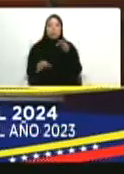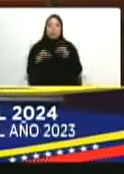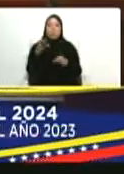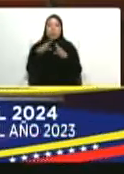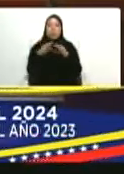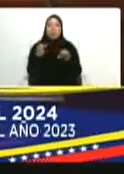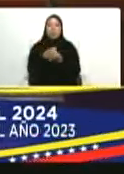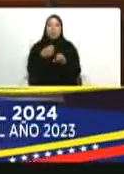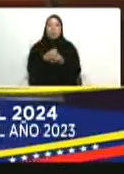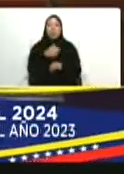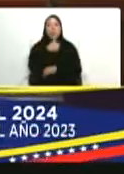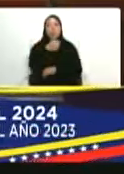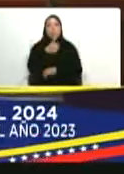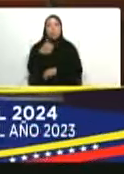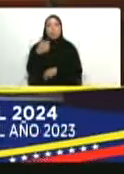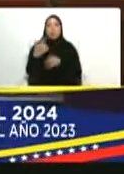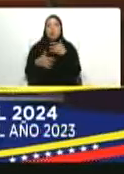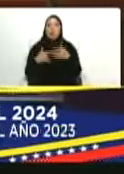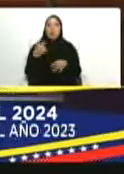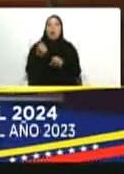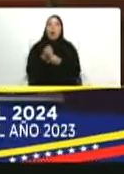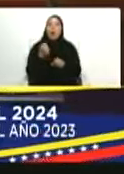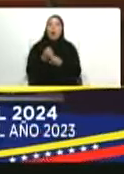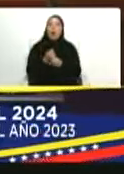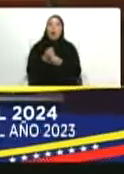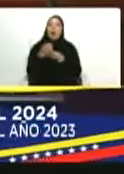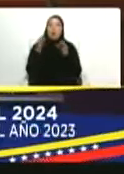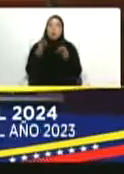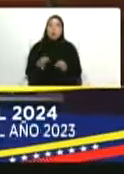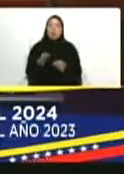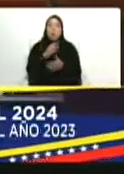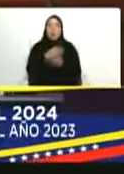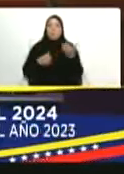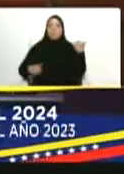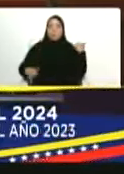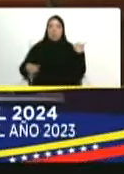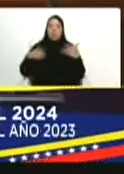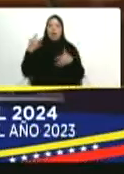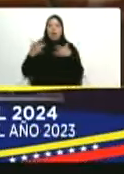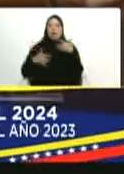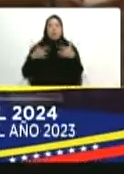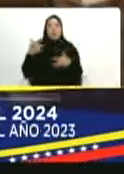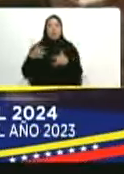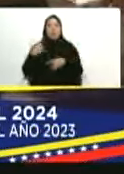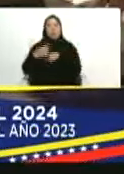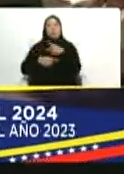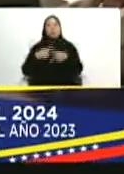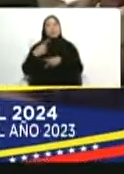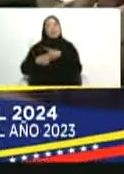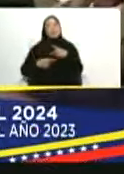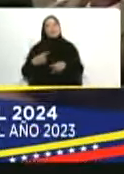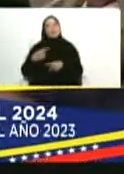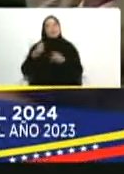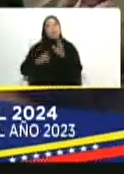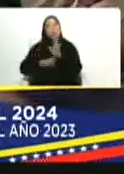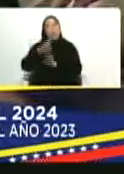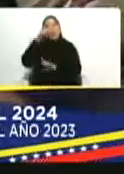todas y todos los aquí presentes hemos sido partícipes activos del proceso de cambio positivo